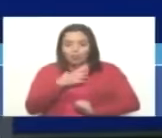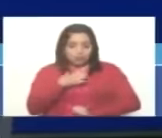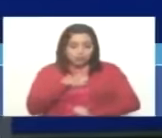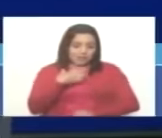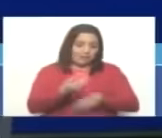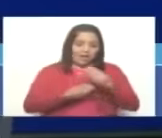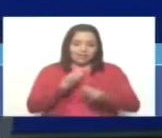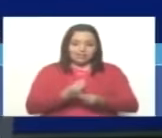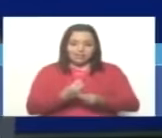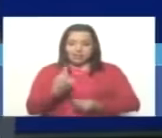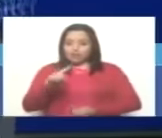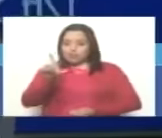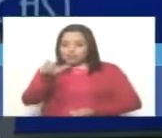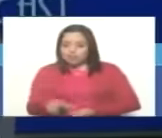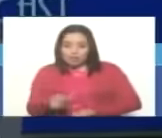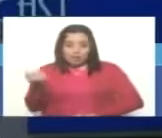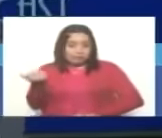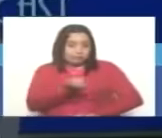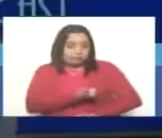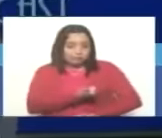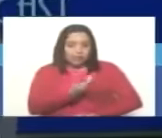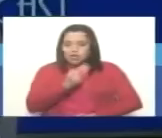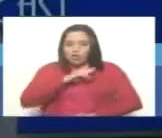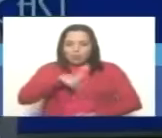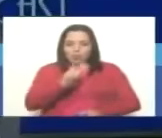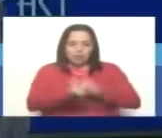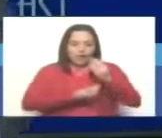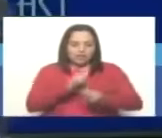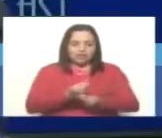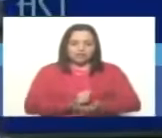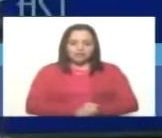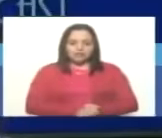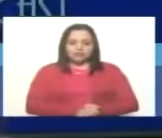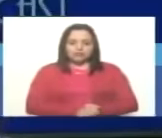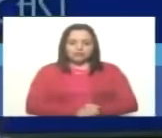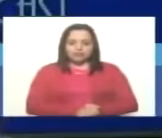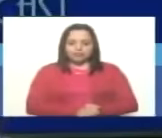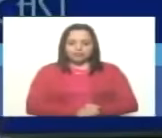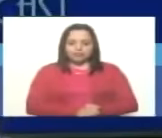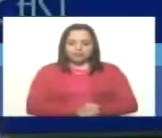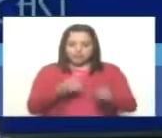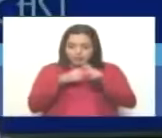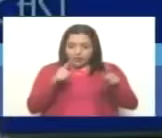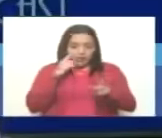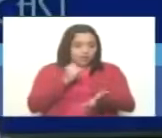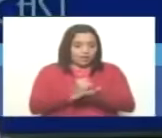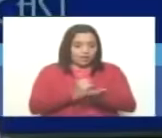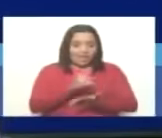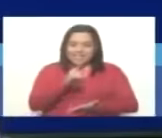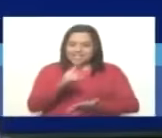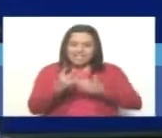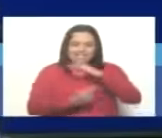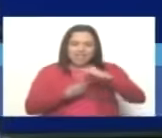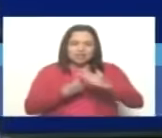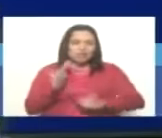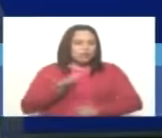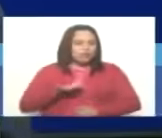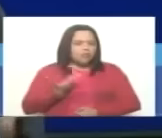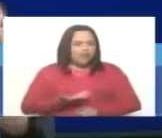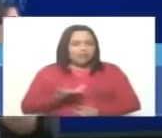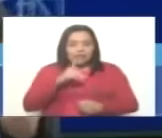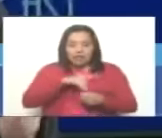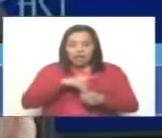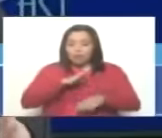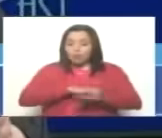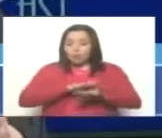Alguien herido mortalmente puñalada no puede hacerlo. Ahora, fiscal. Pero fíjate, ese dato fue revelador. Yo quiero que me entiendas. Porque